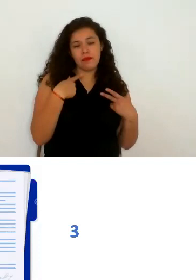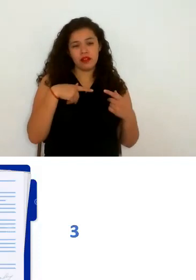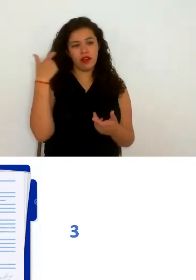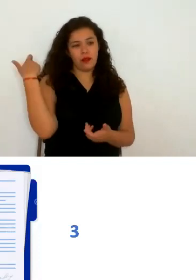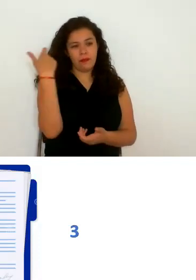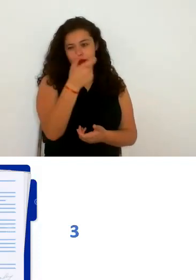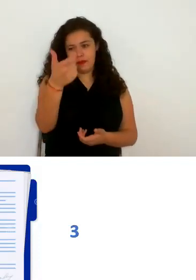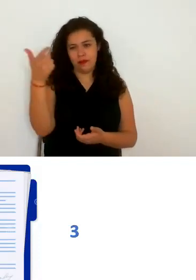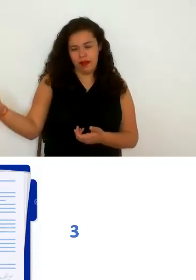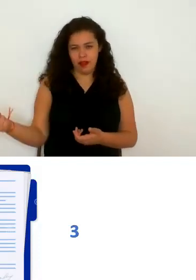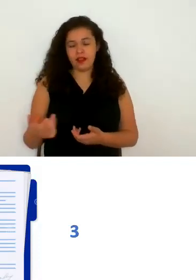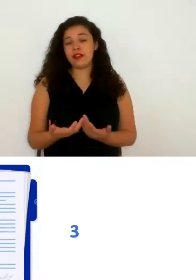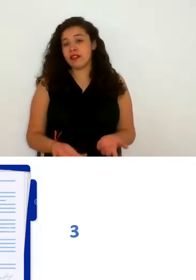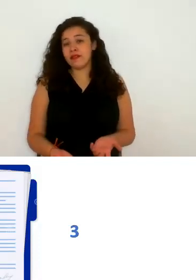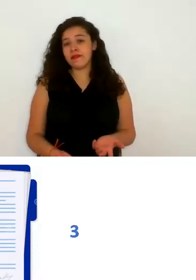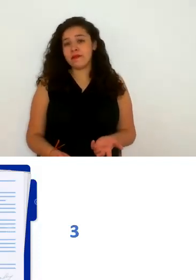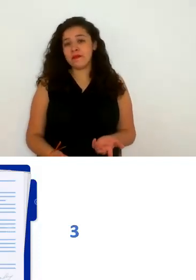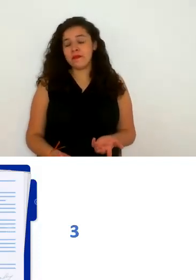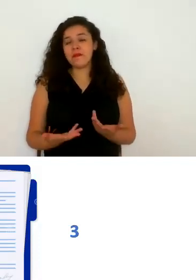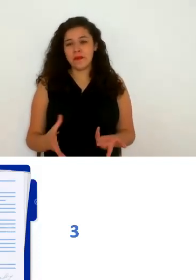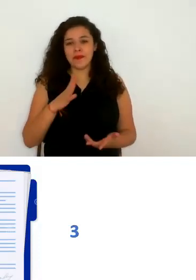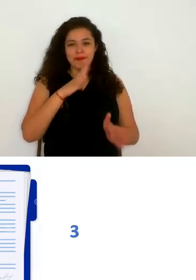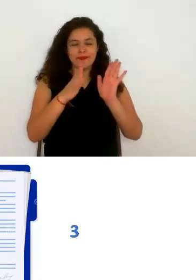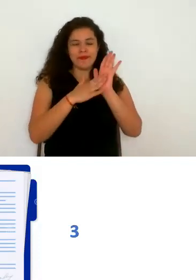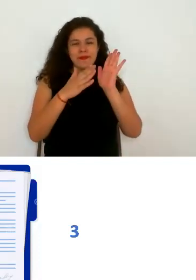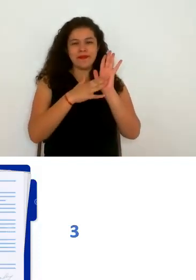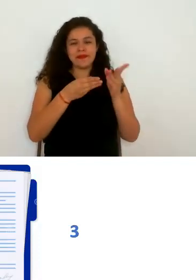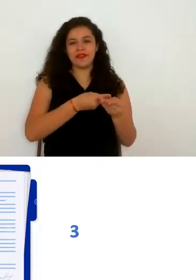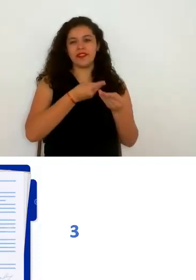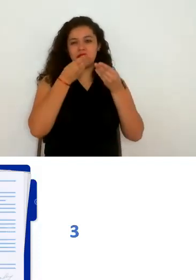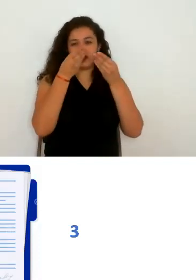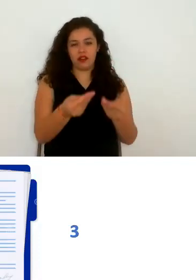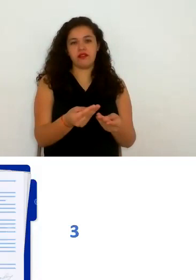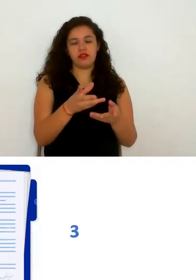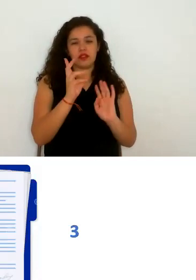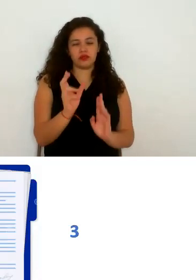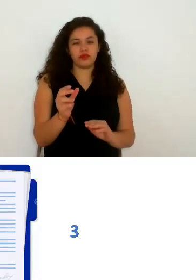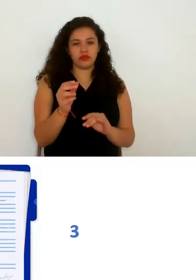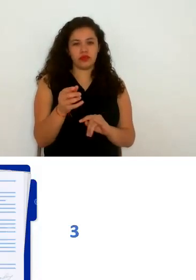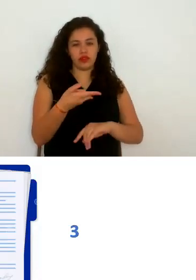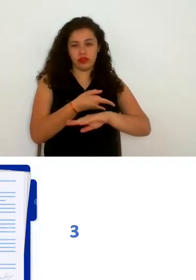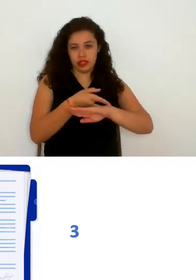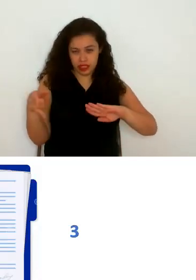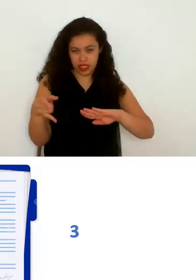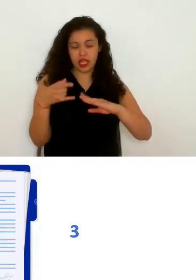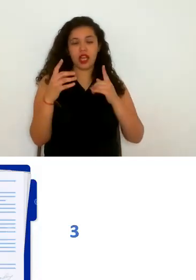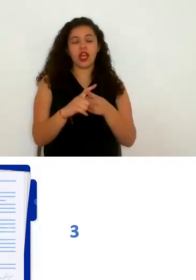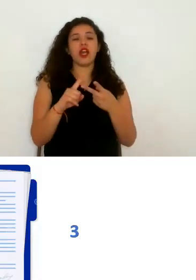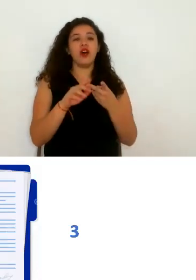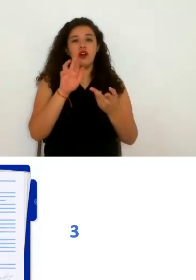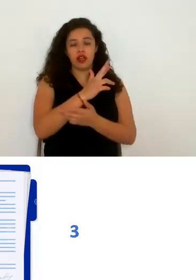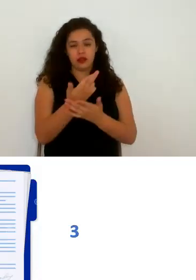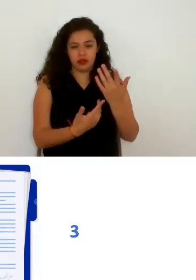trabajador. Entonces se queda un documento donde está tal vez su cheque o su recibo del